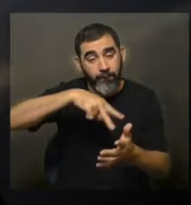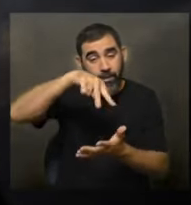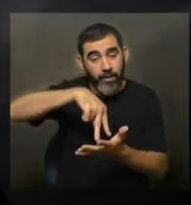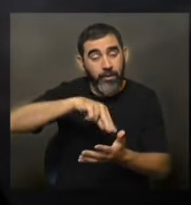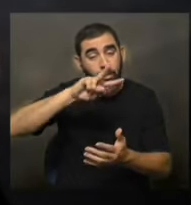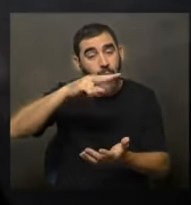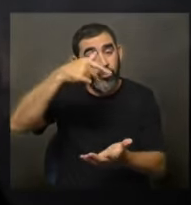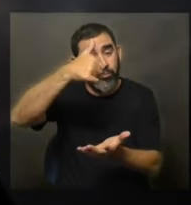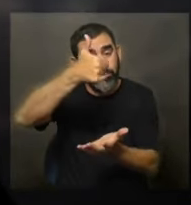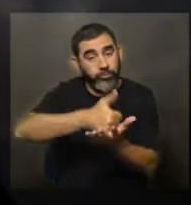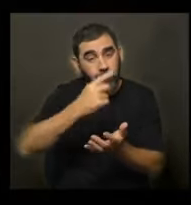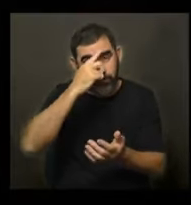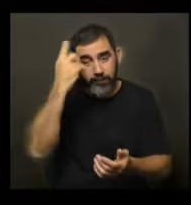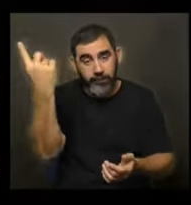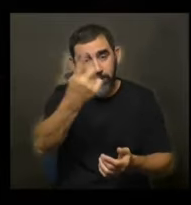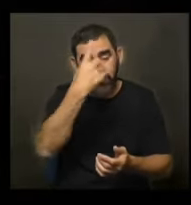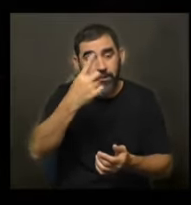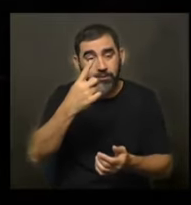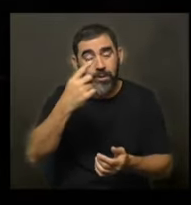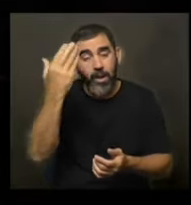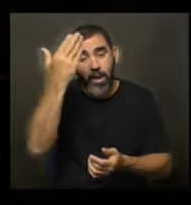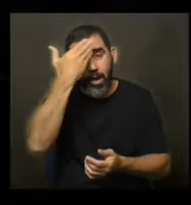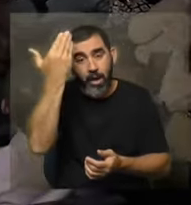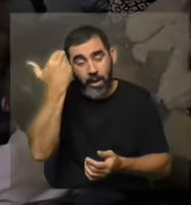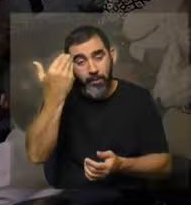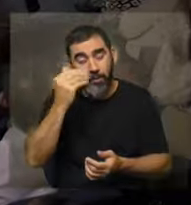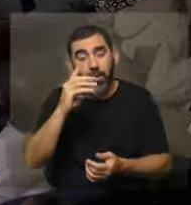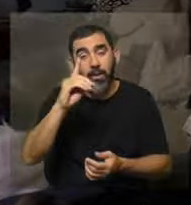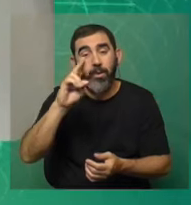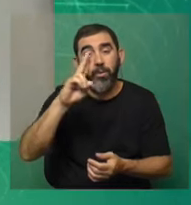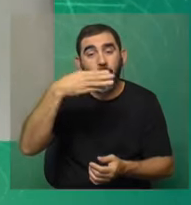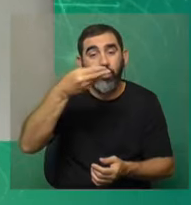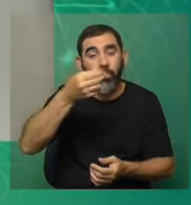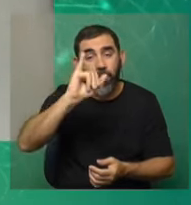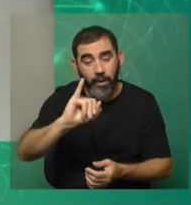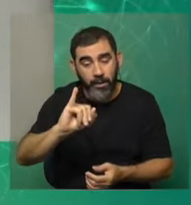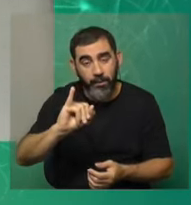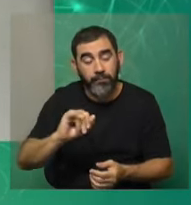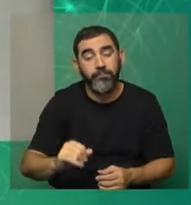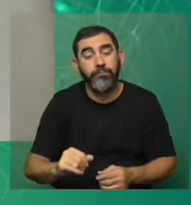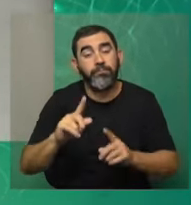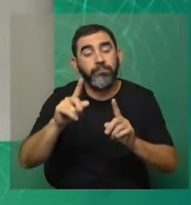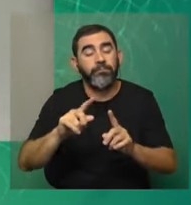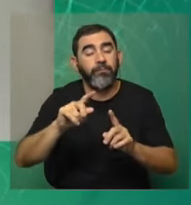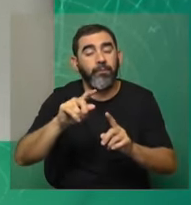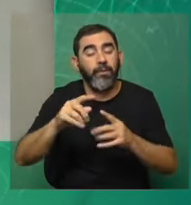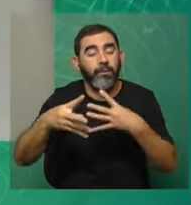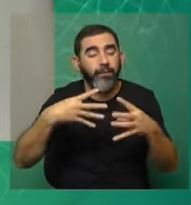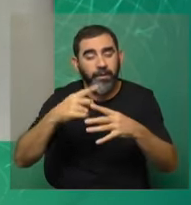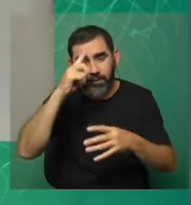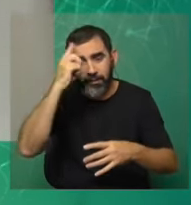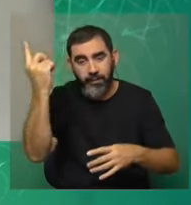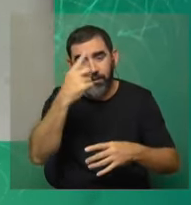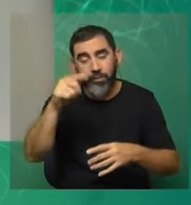presencias internacionales en en emiratos árabes Unidos en Dubai una en el marco de una Expo internacional y el